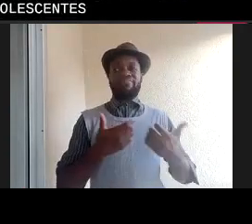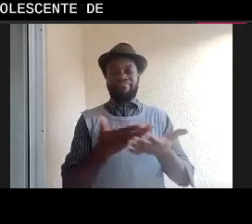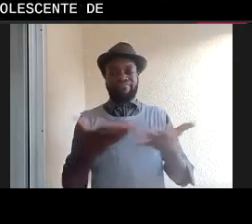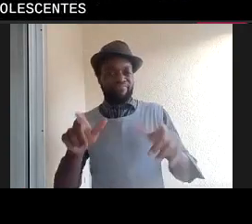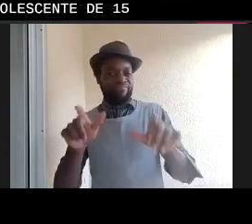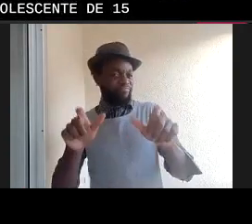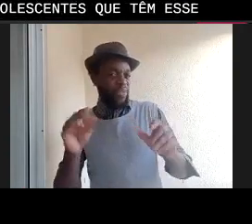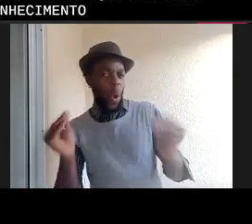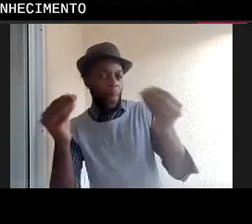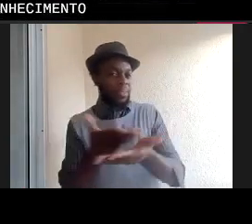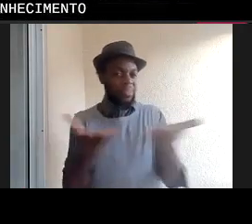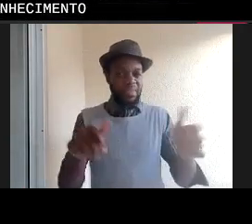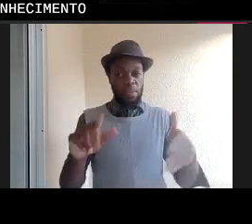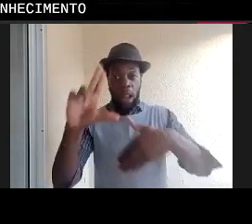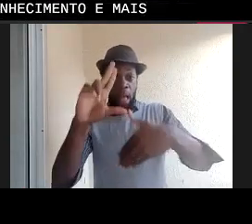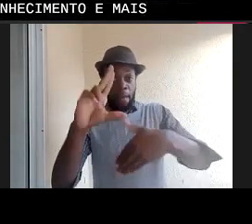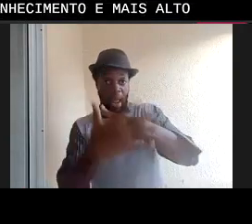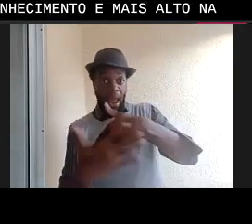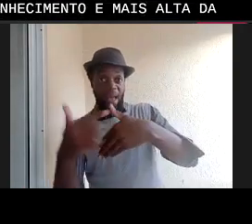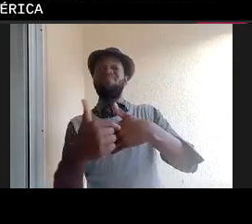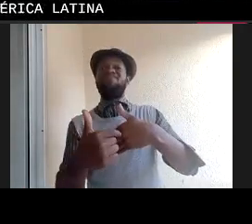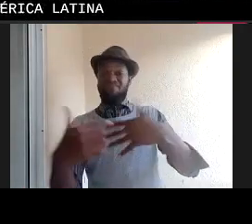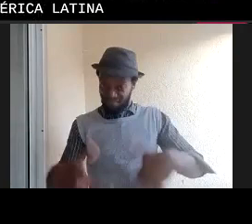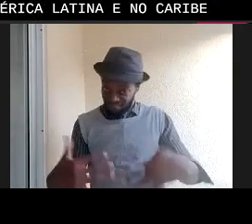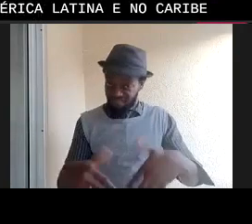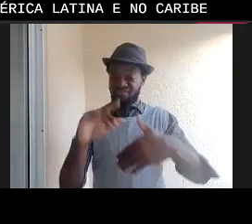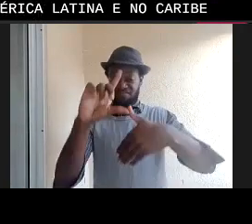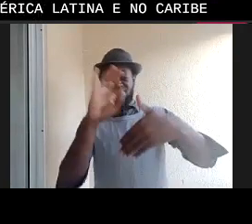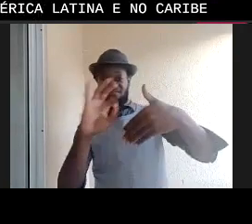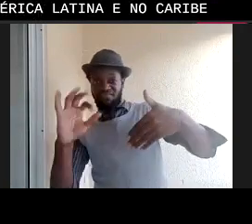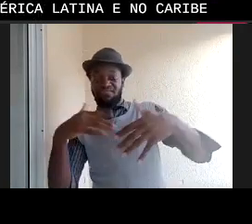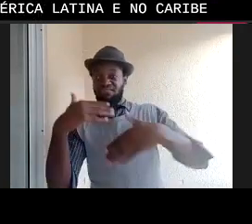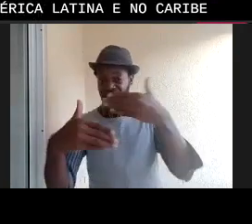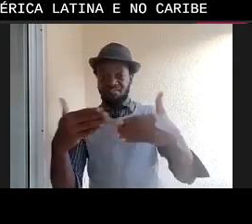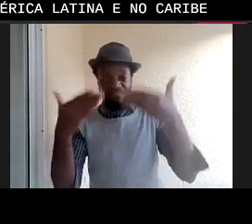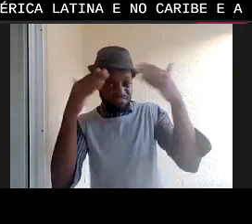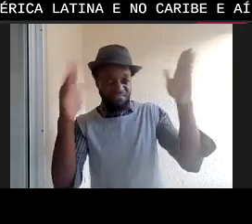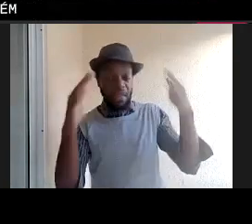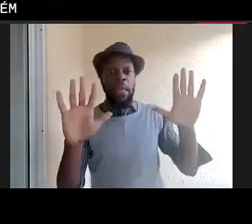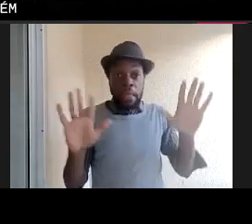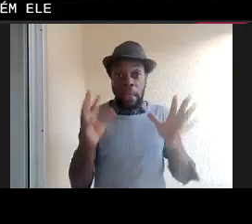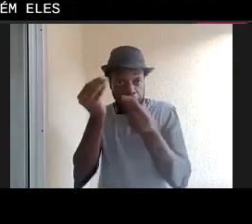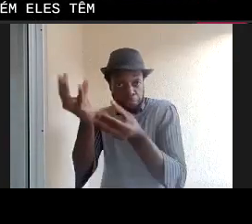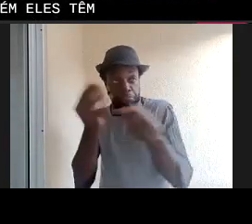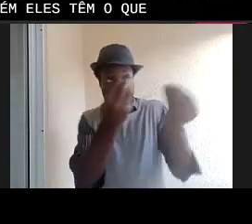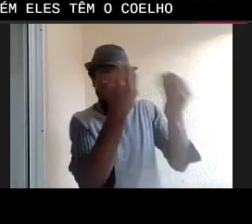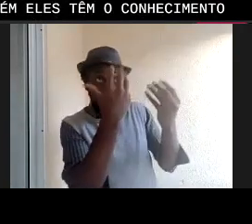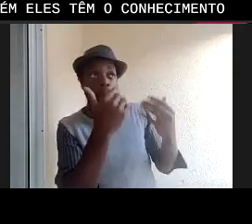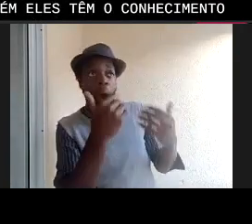es más alta en América Latina y el Caribe. Y a pesar de que tienen el mayor conocimiento,